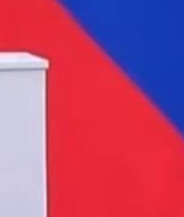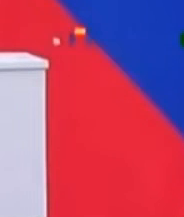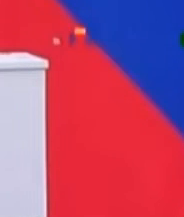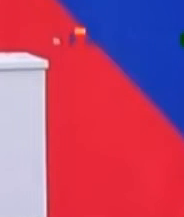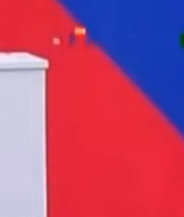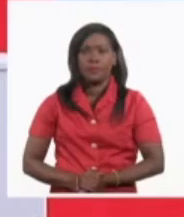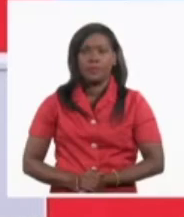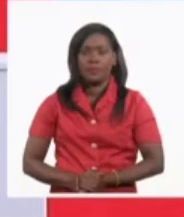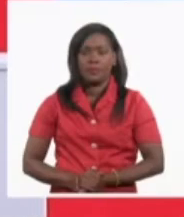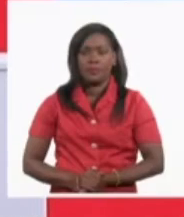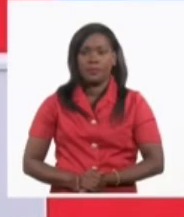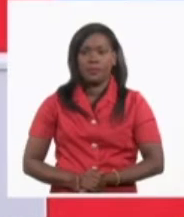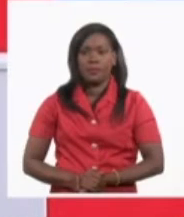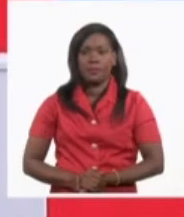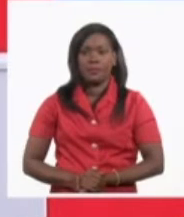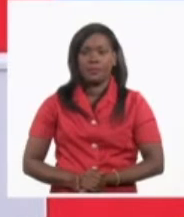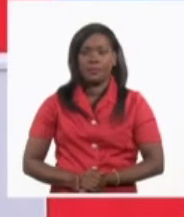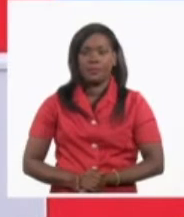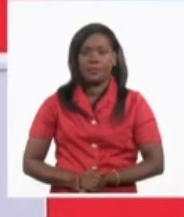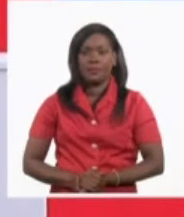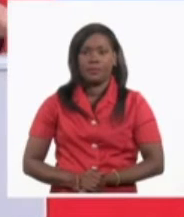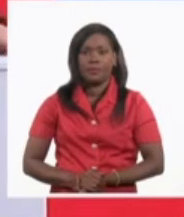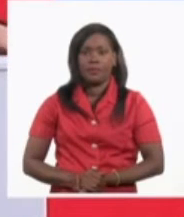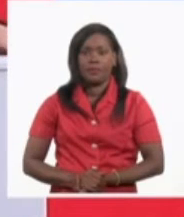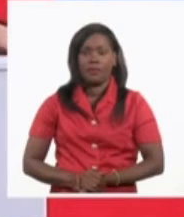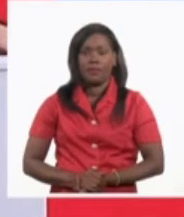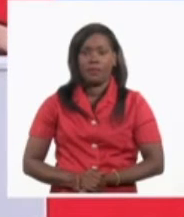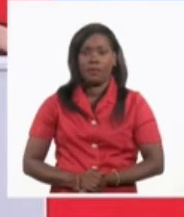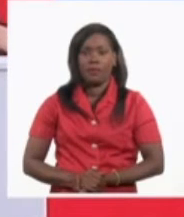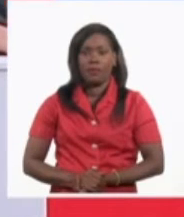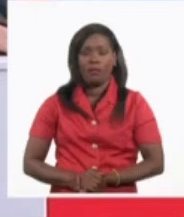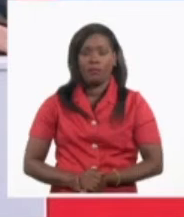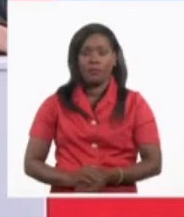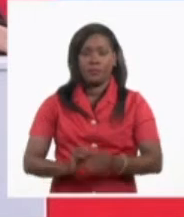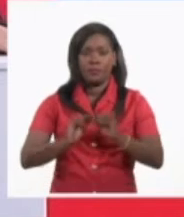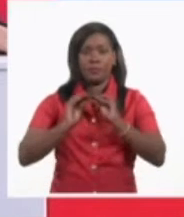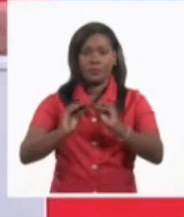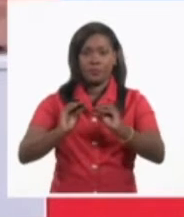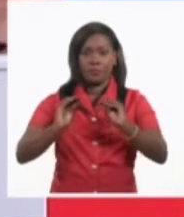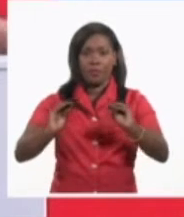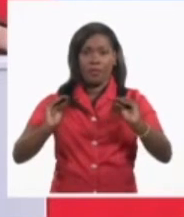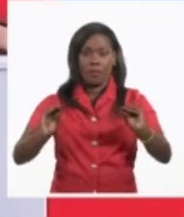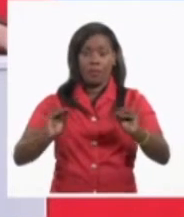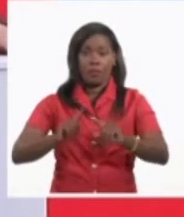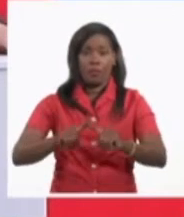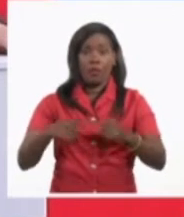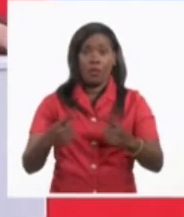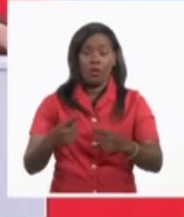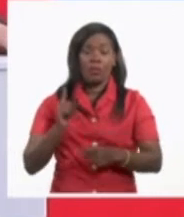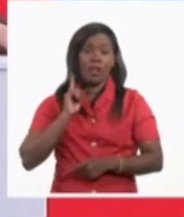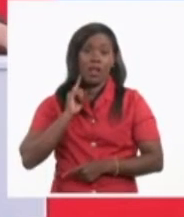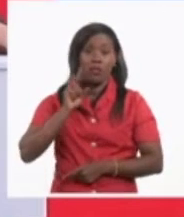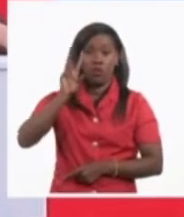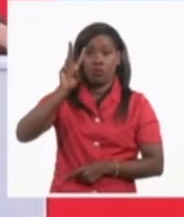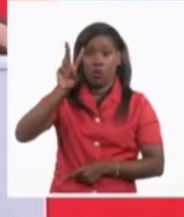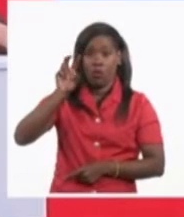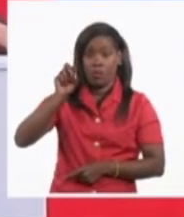proclamar un alto al fuego, parar la guerra que comenzó en el año 14.